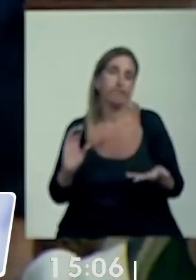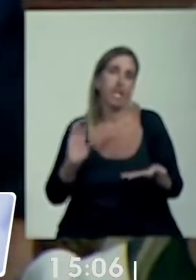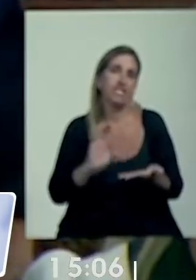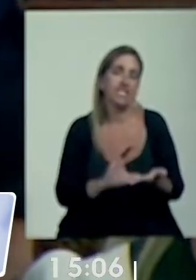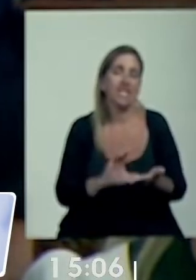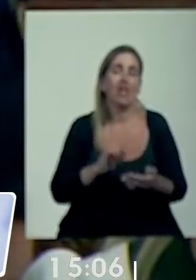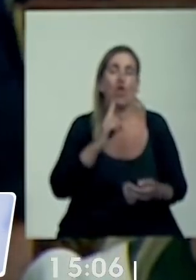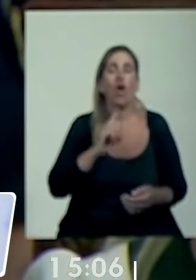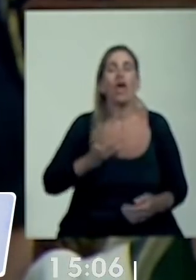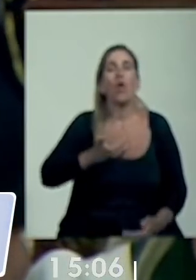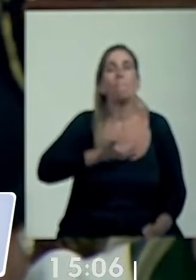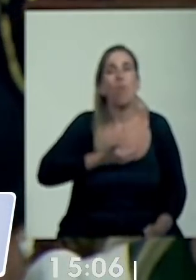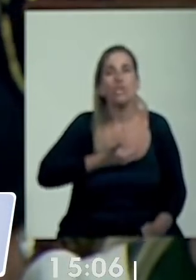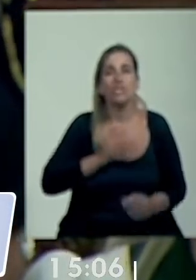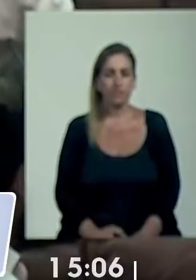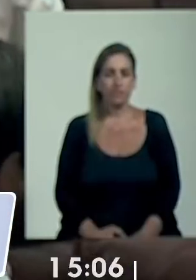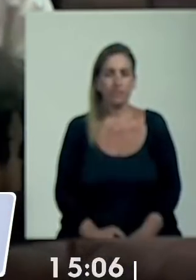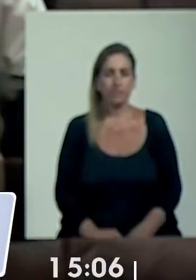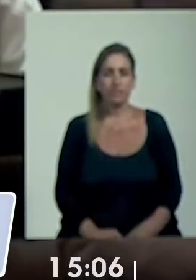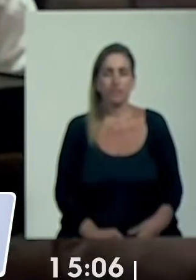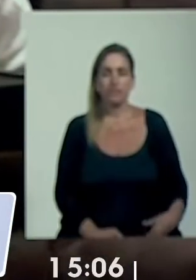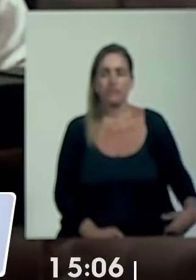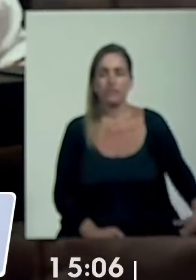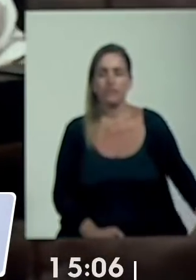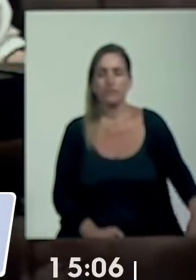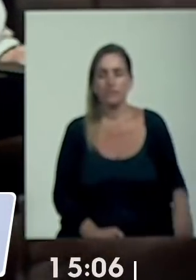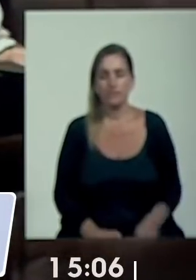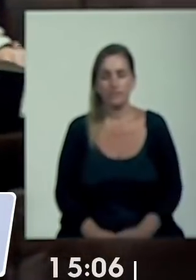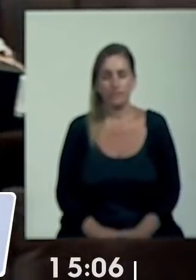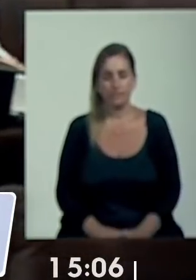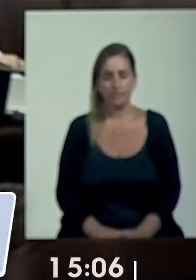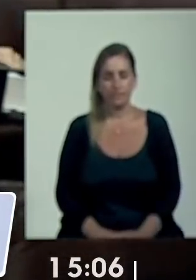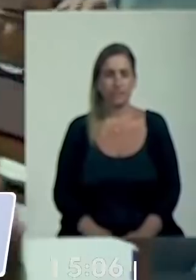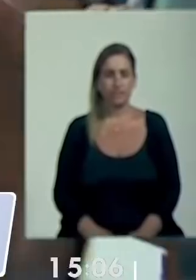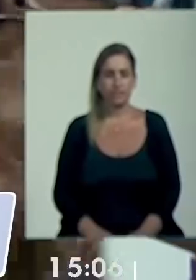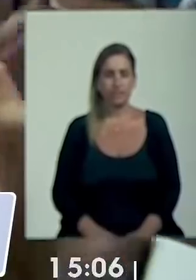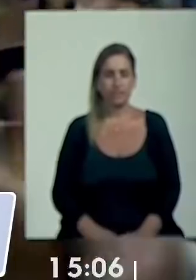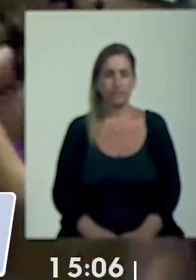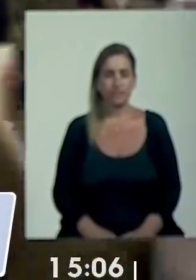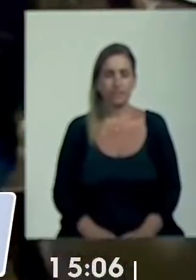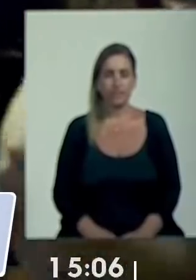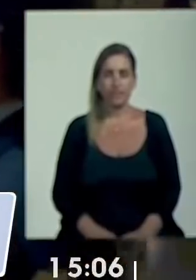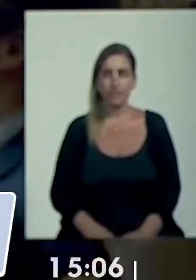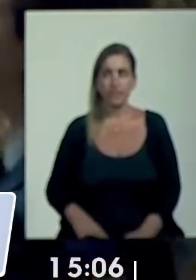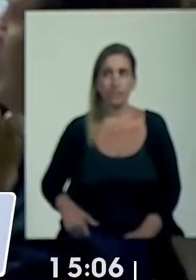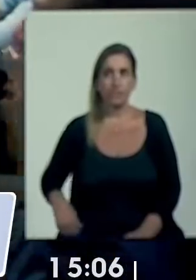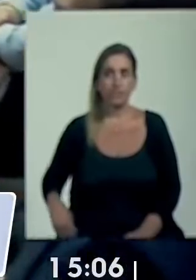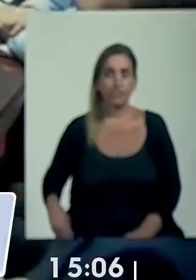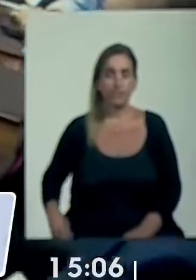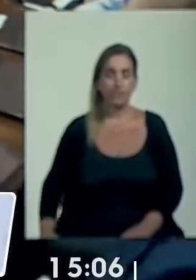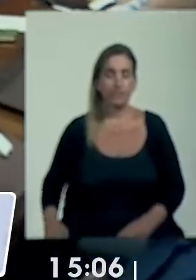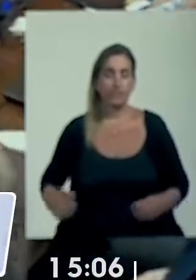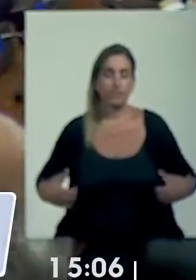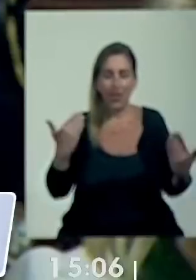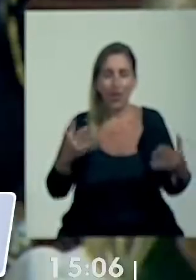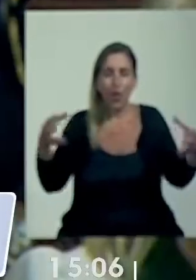interesa ya mí me interesaba la ley tal y vote a fulano porque me prometió que iba a votar a ver si primero estaba en sala ese